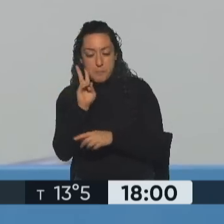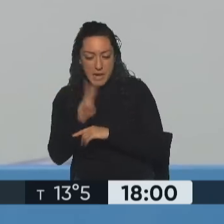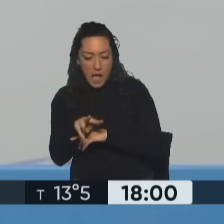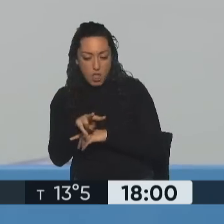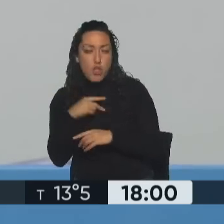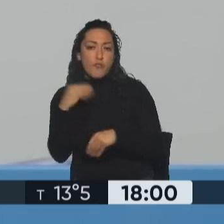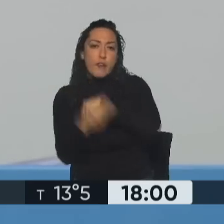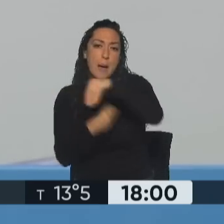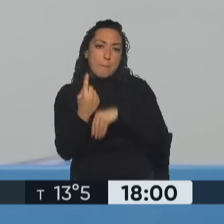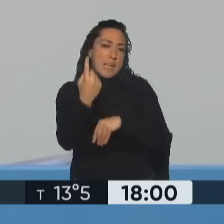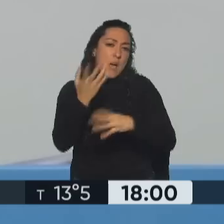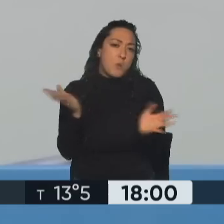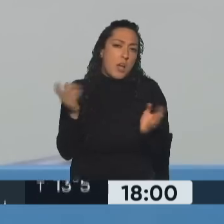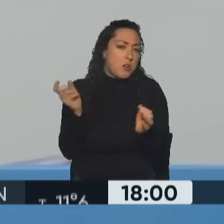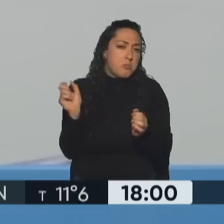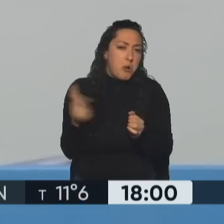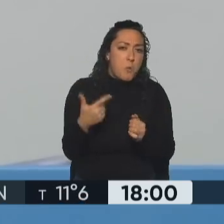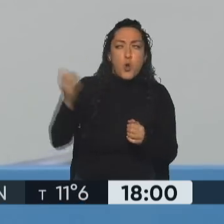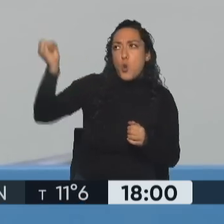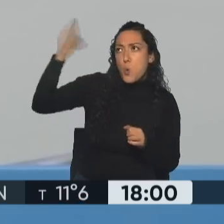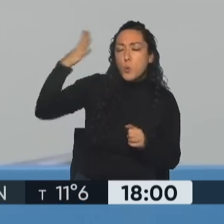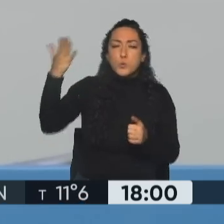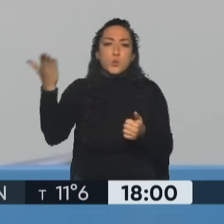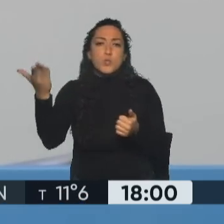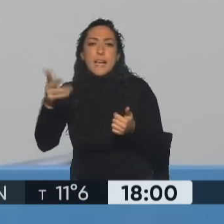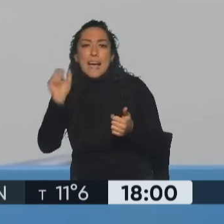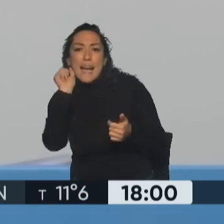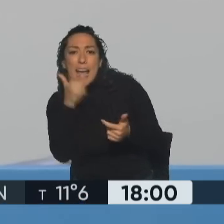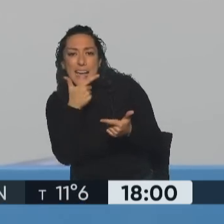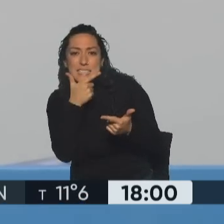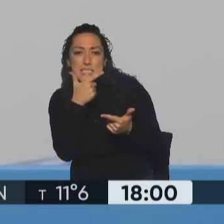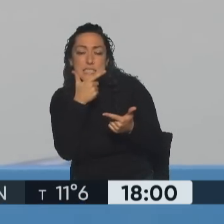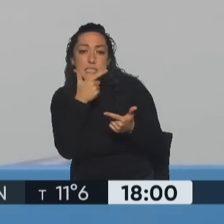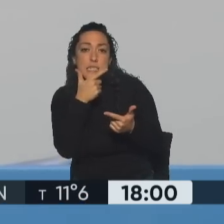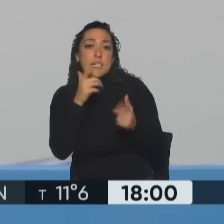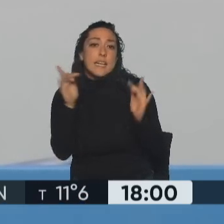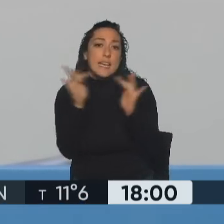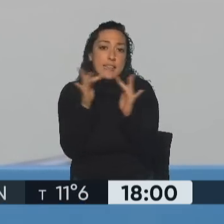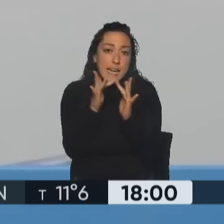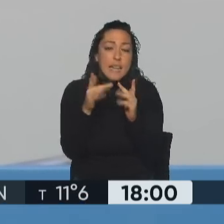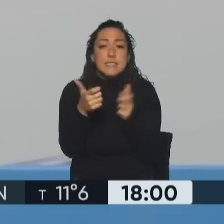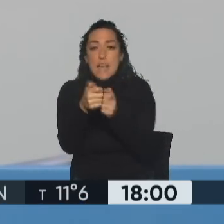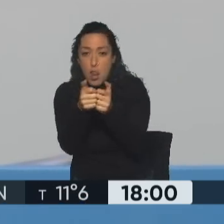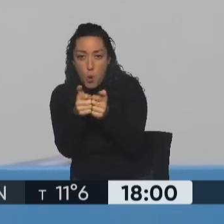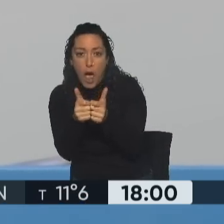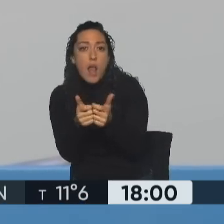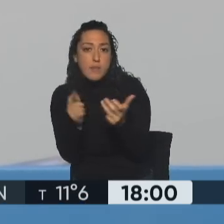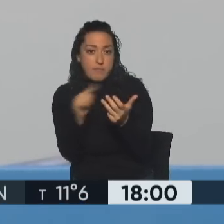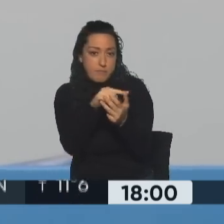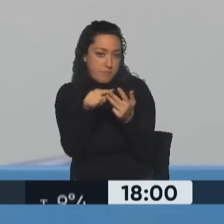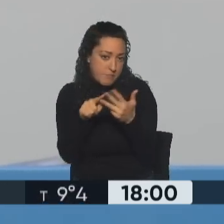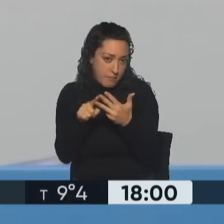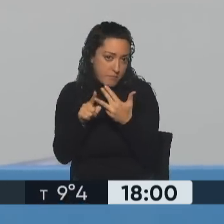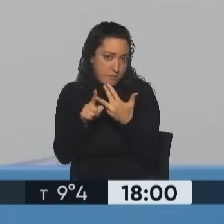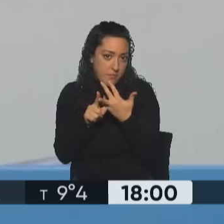gasta una familia tipo en luz y en gas y lo que gasta hoy en internet y en celular, que por